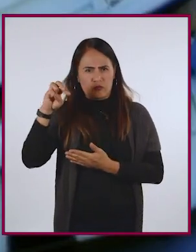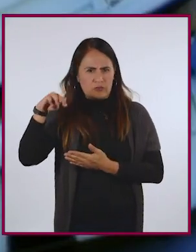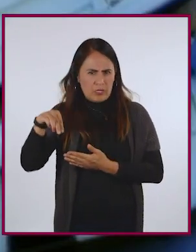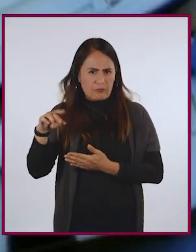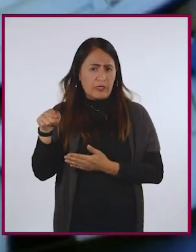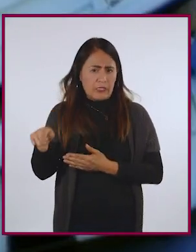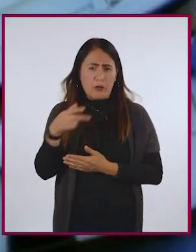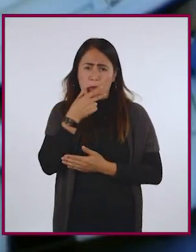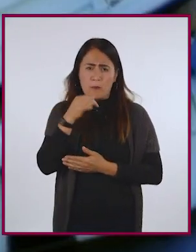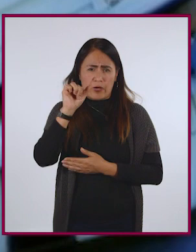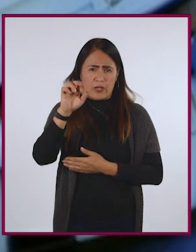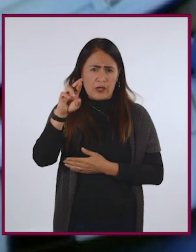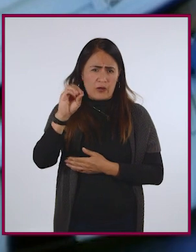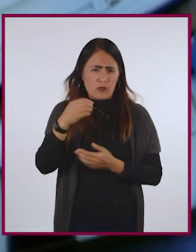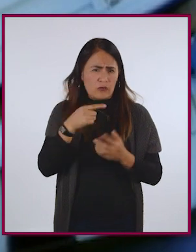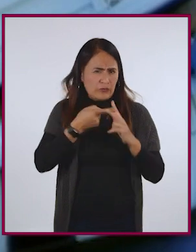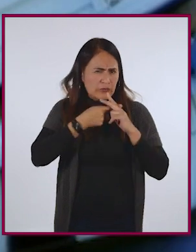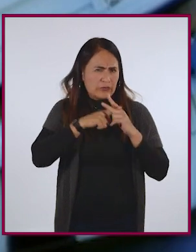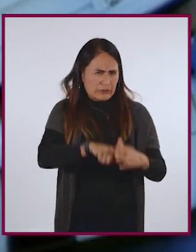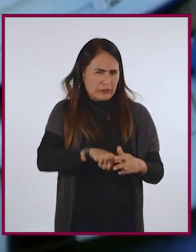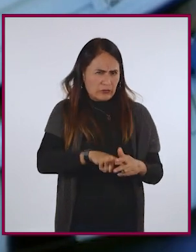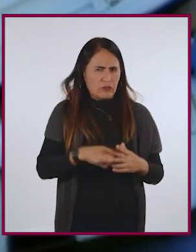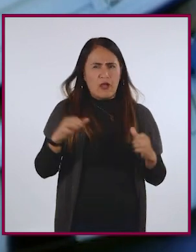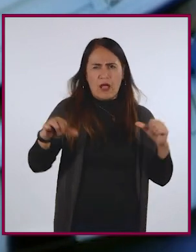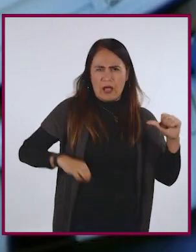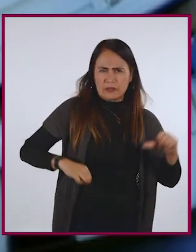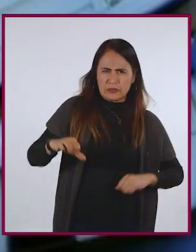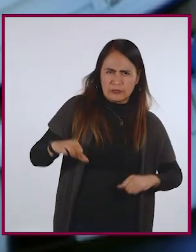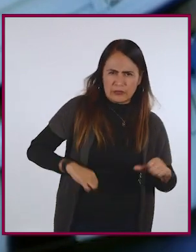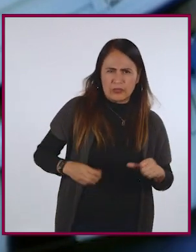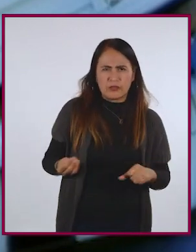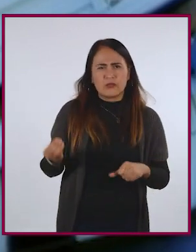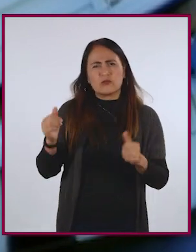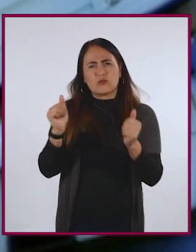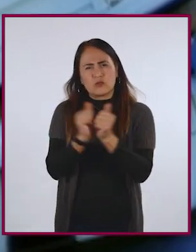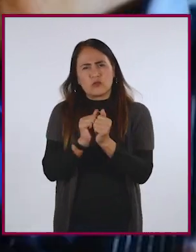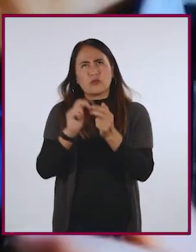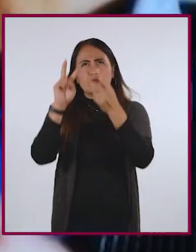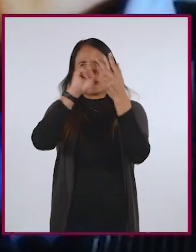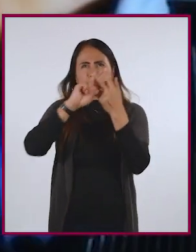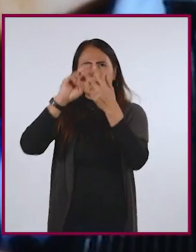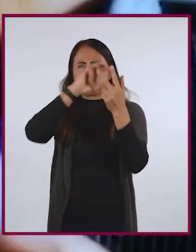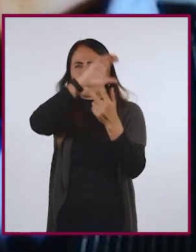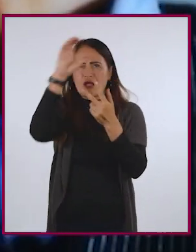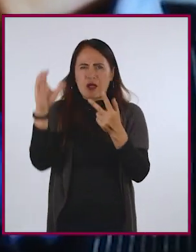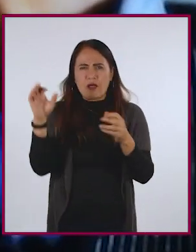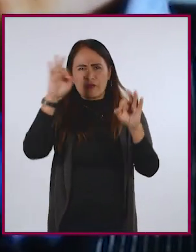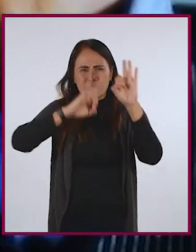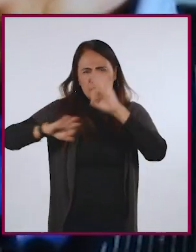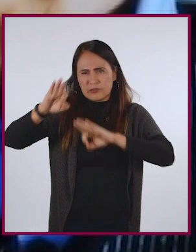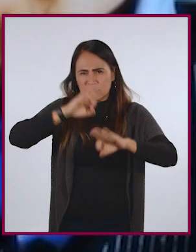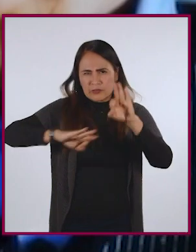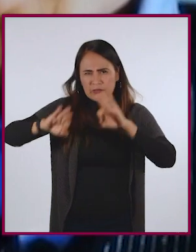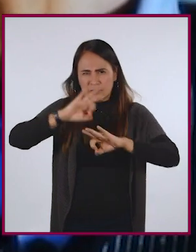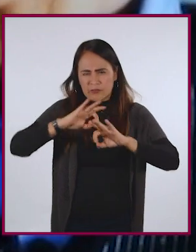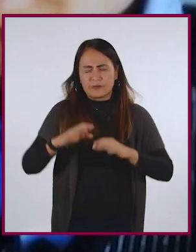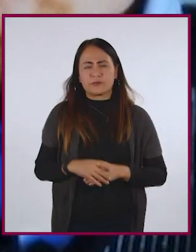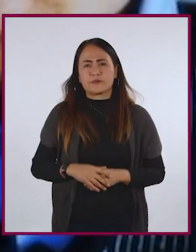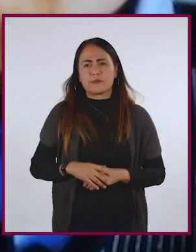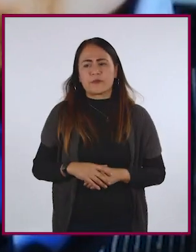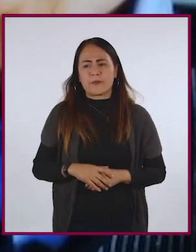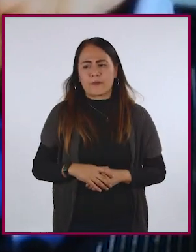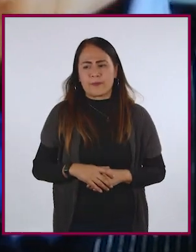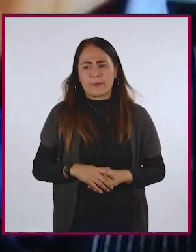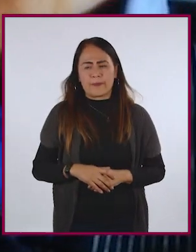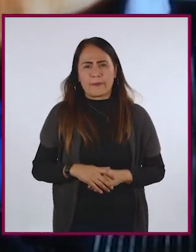empezó con la idea de poder integrar actividades a la astrofísica desde el punto de vista de la instrumentación en